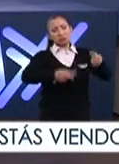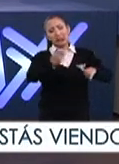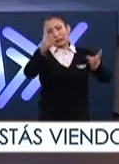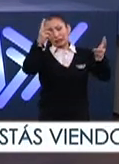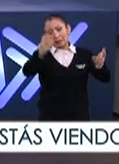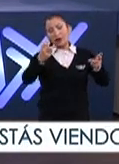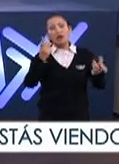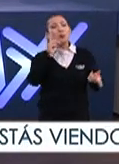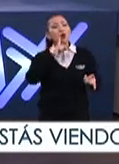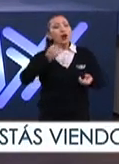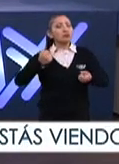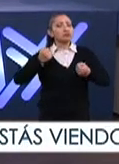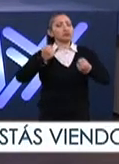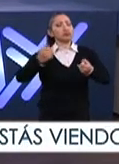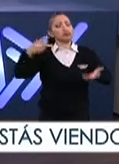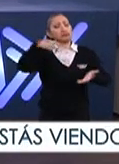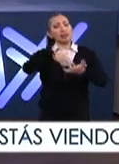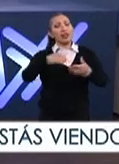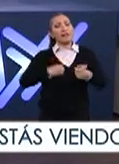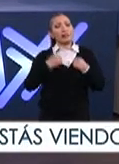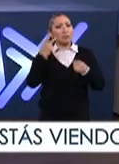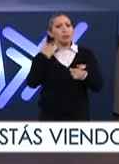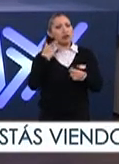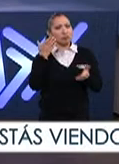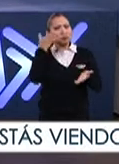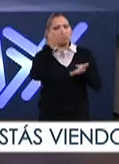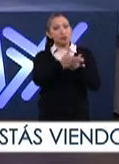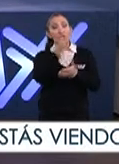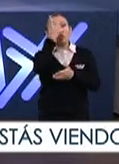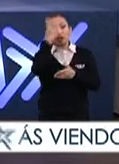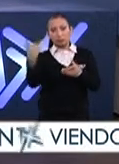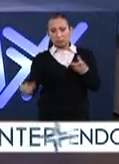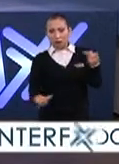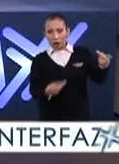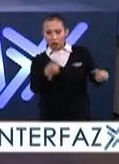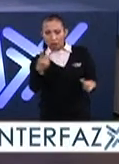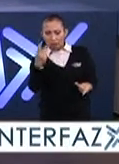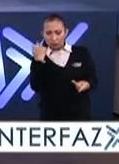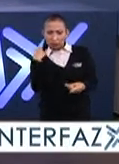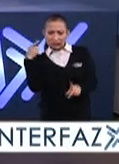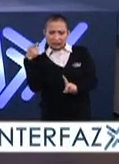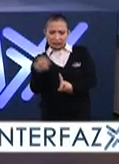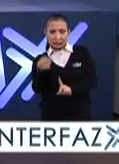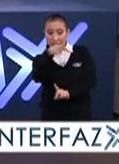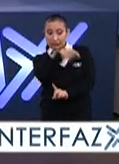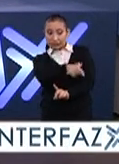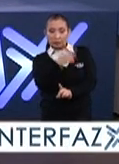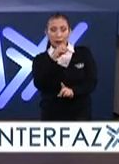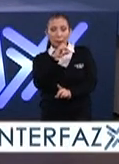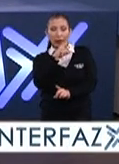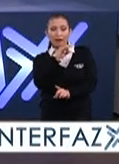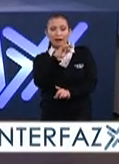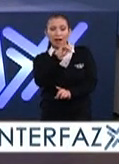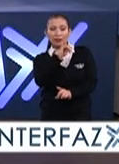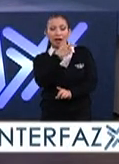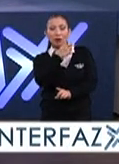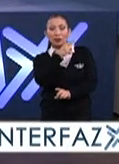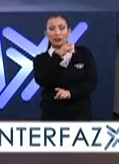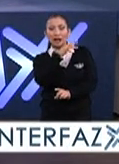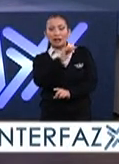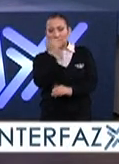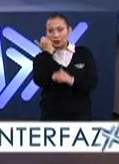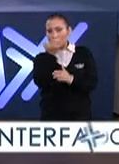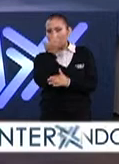tema, empoderamiento de la mujer en la vida política. Dos preguntas que te formulan directamente a ti, Mauricio. María Fernanda Gutiérrez, que